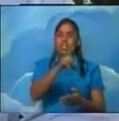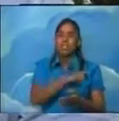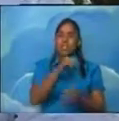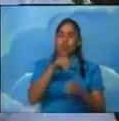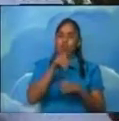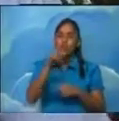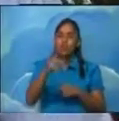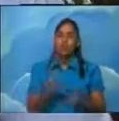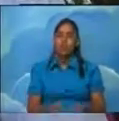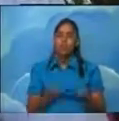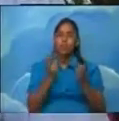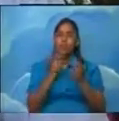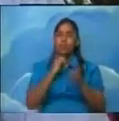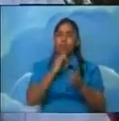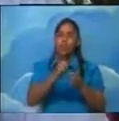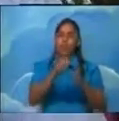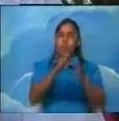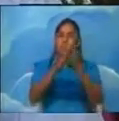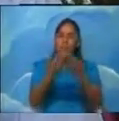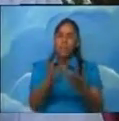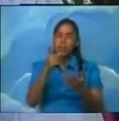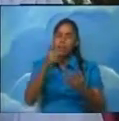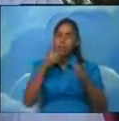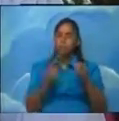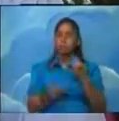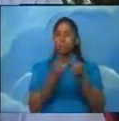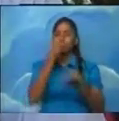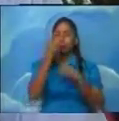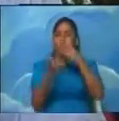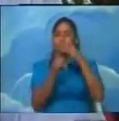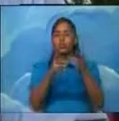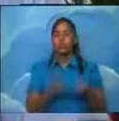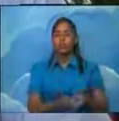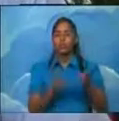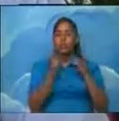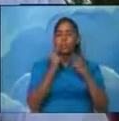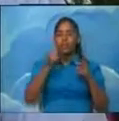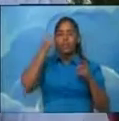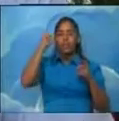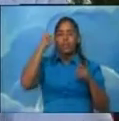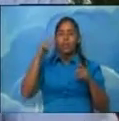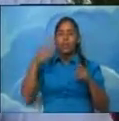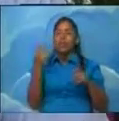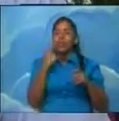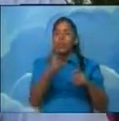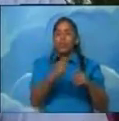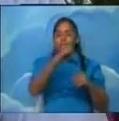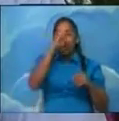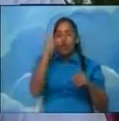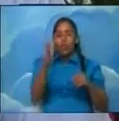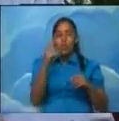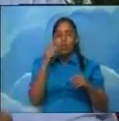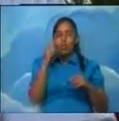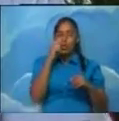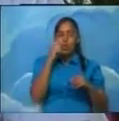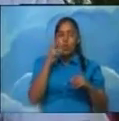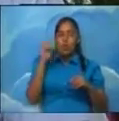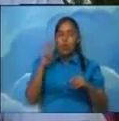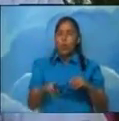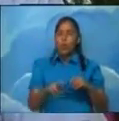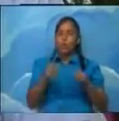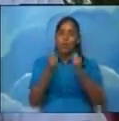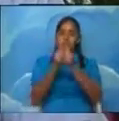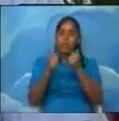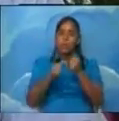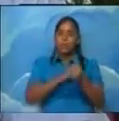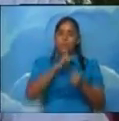vida. Es la palabra que va a germinar en tu vida. Recuerde lo que le dijo Dios a Josué: nunca se aparte